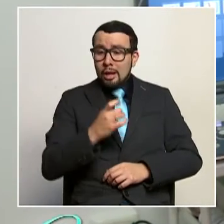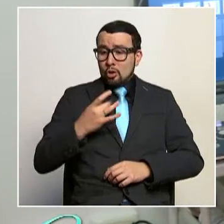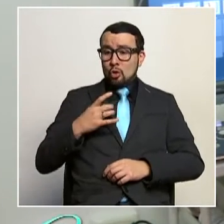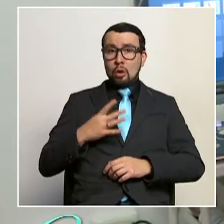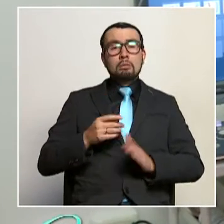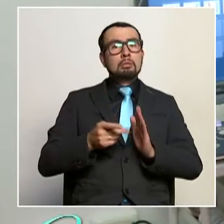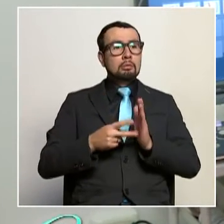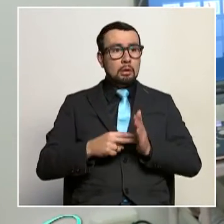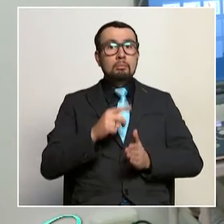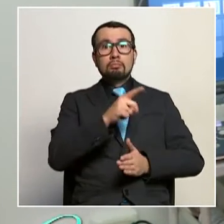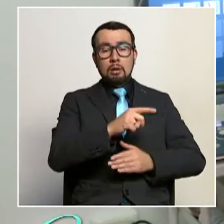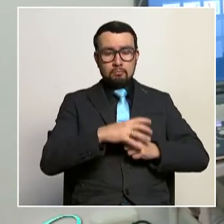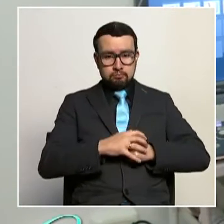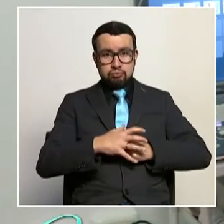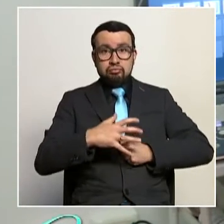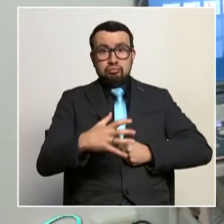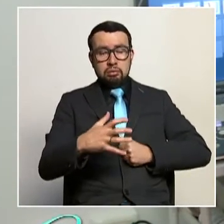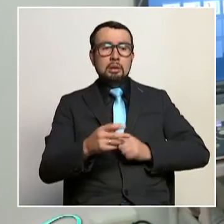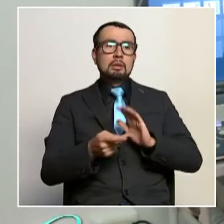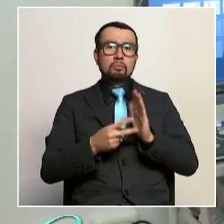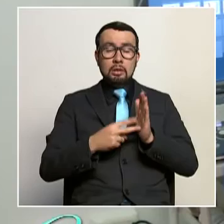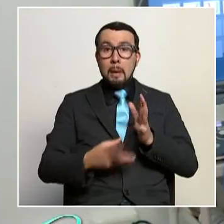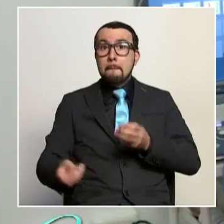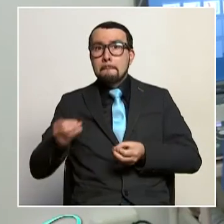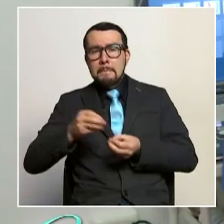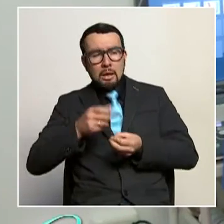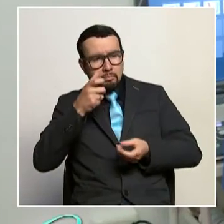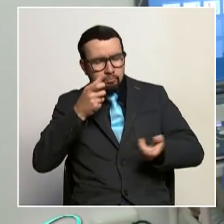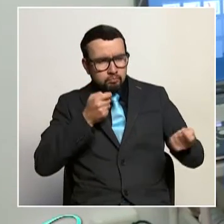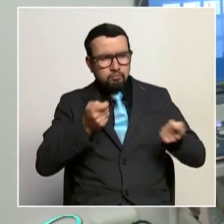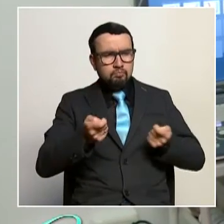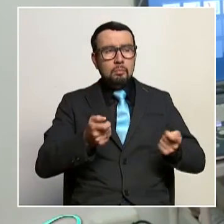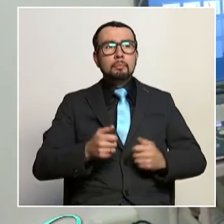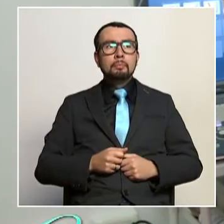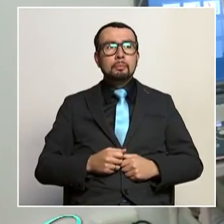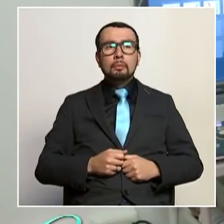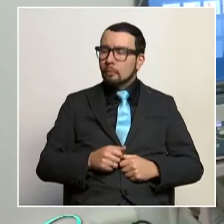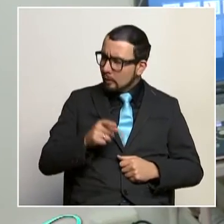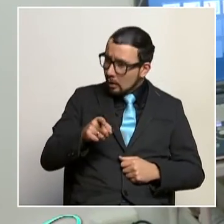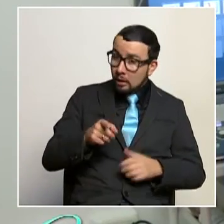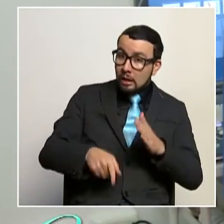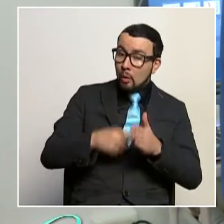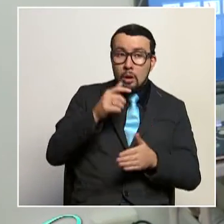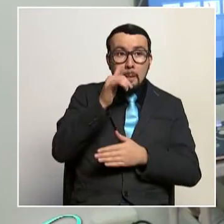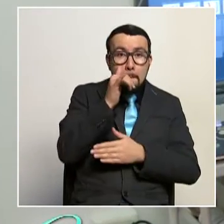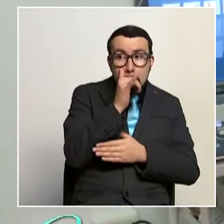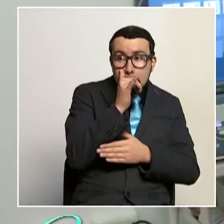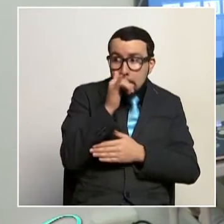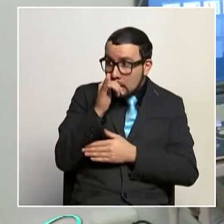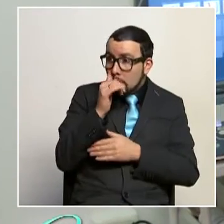está inflamada y hay que evaluar algo más. Doctor Alejandro, este aparato lo podemos activar para ver ahí